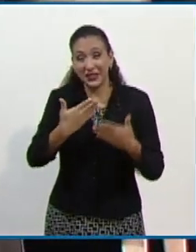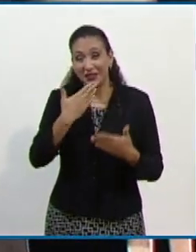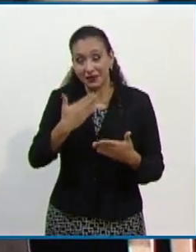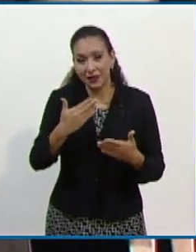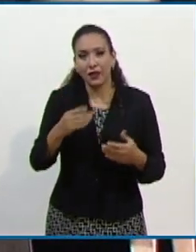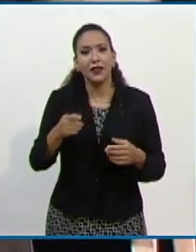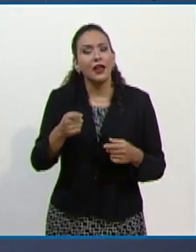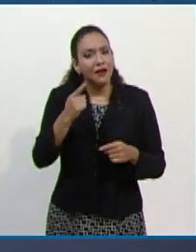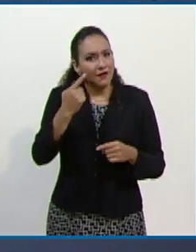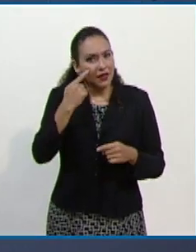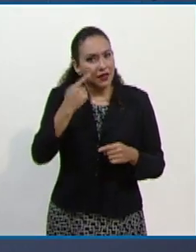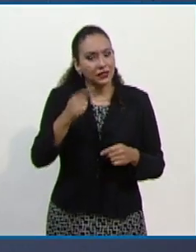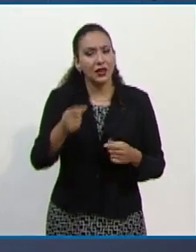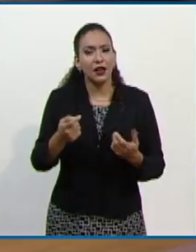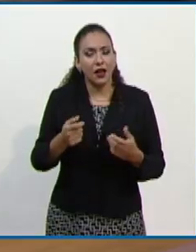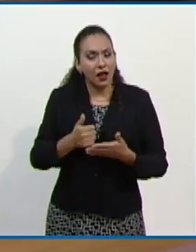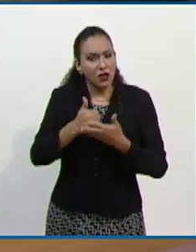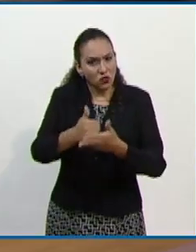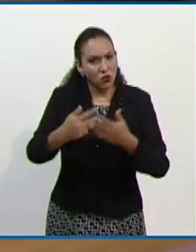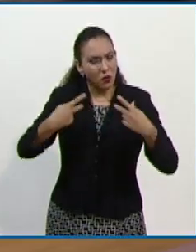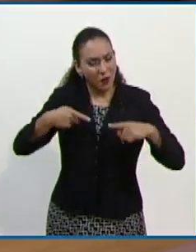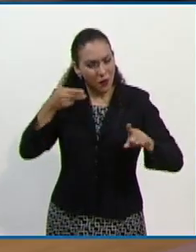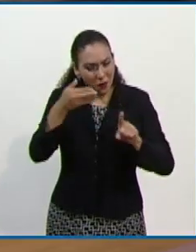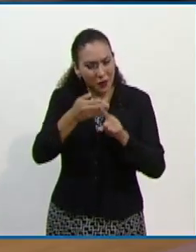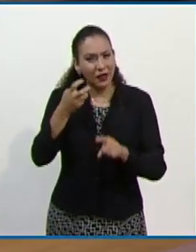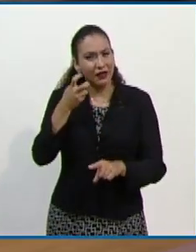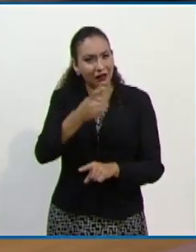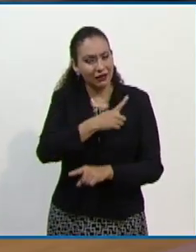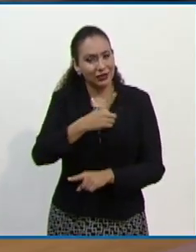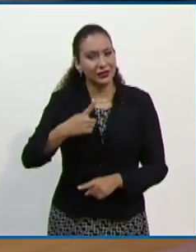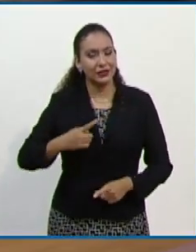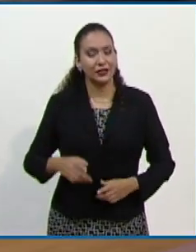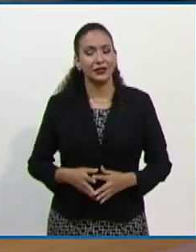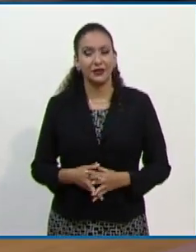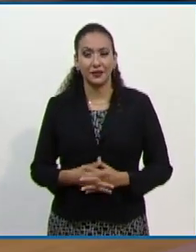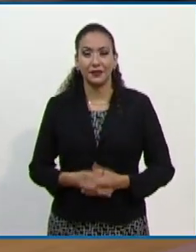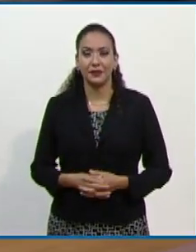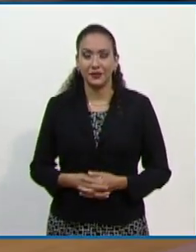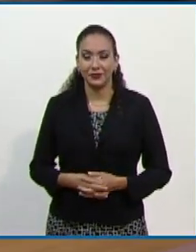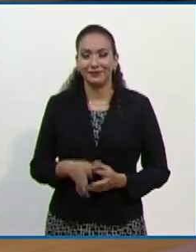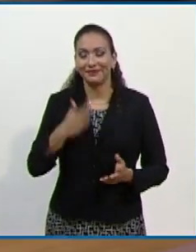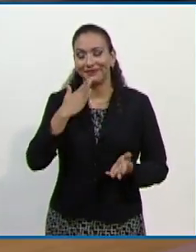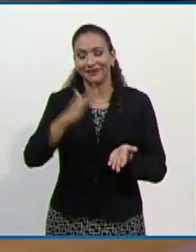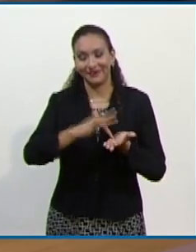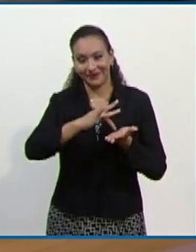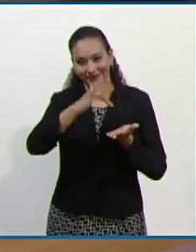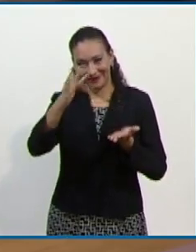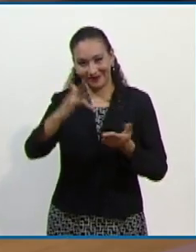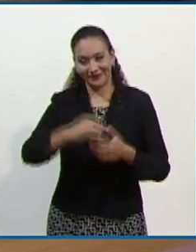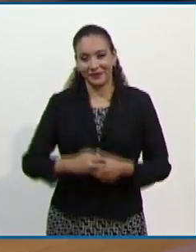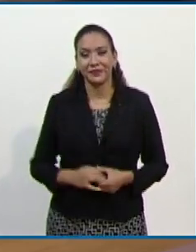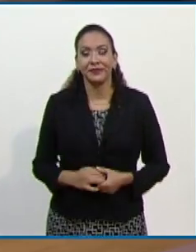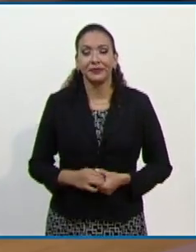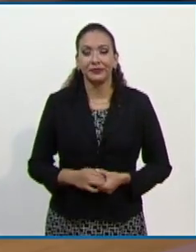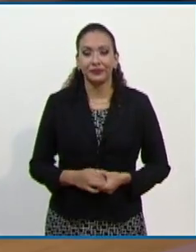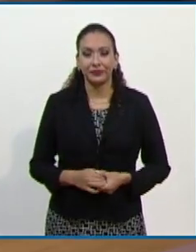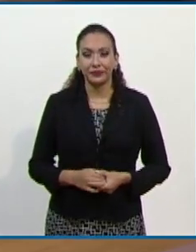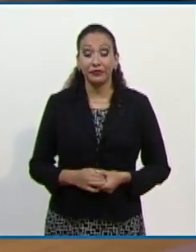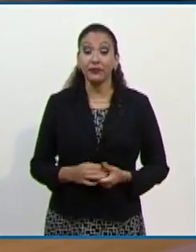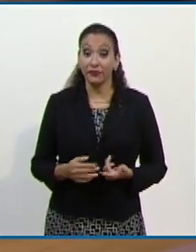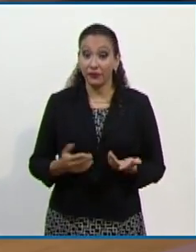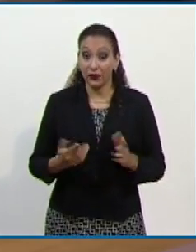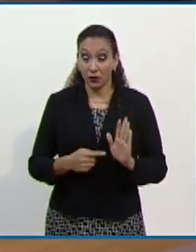a la justicia. El reporte que tenemos. Muchas gracias, Oscar, por tu información. Y durante